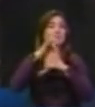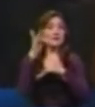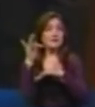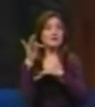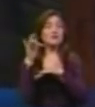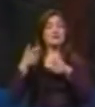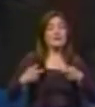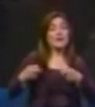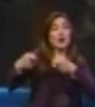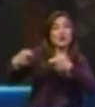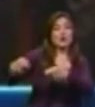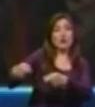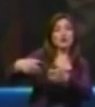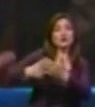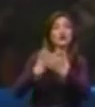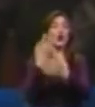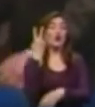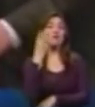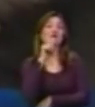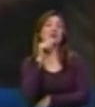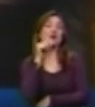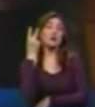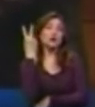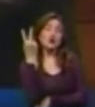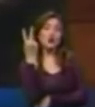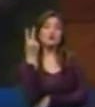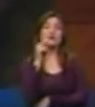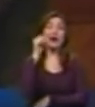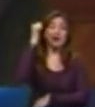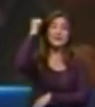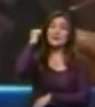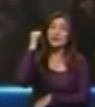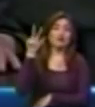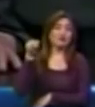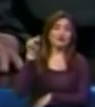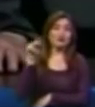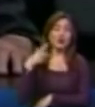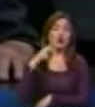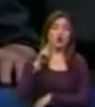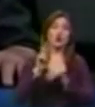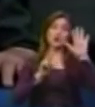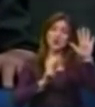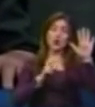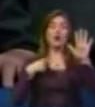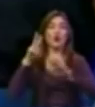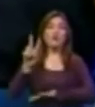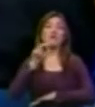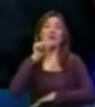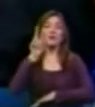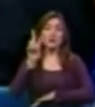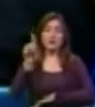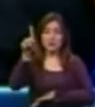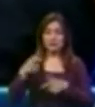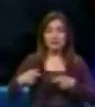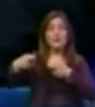participaron de la posición de los dos consejeros que no habían sido posicionados este miércoles ahora anunciaron además que